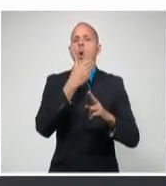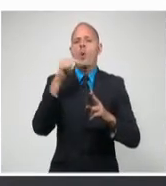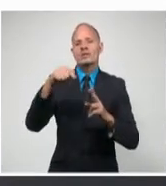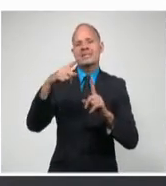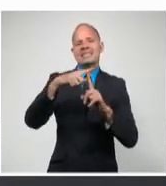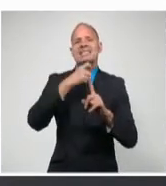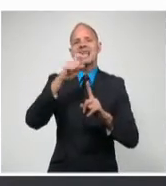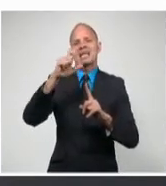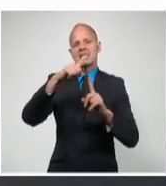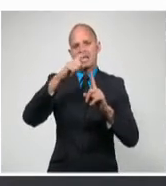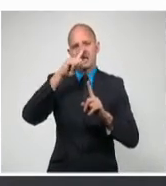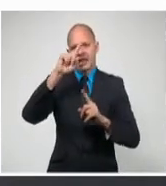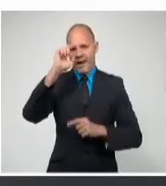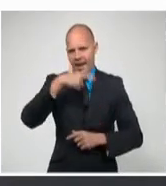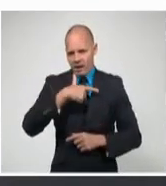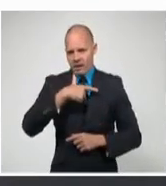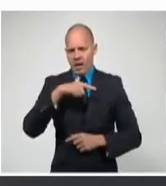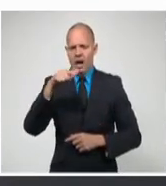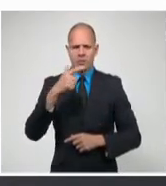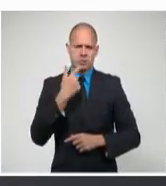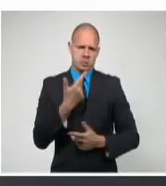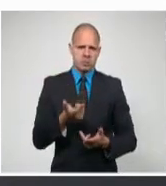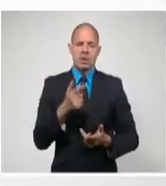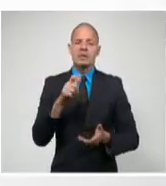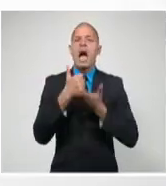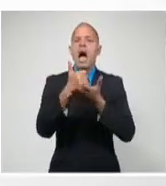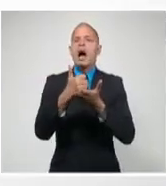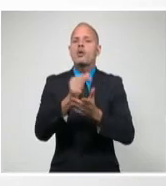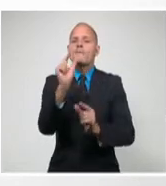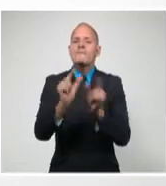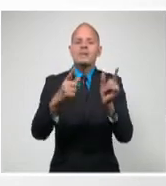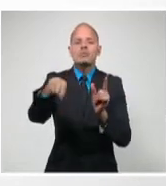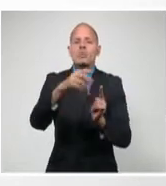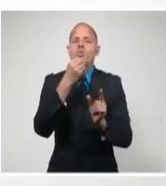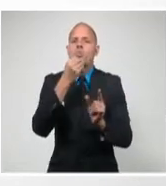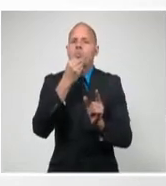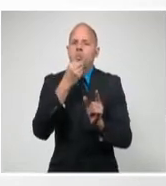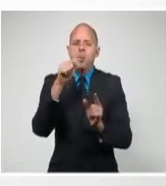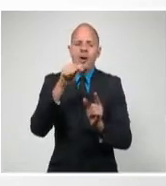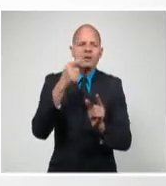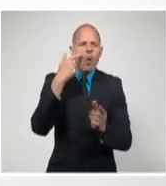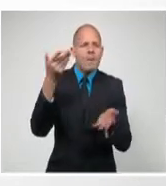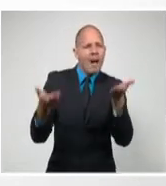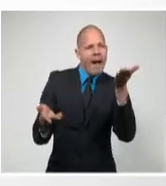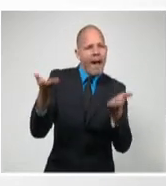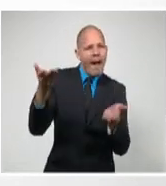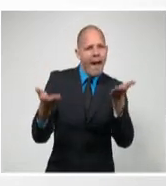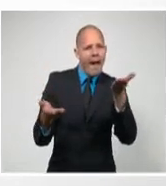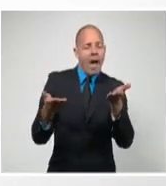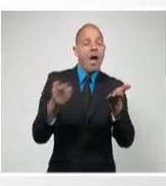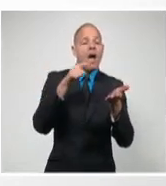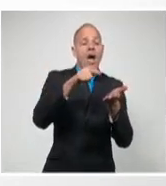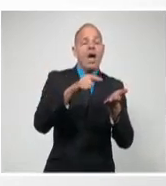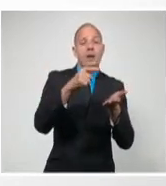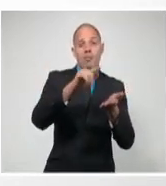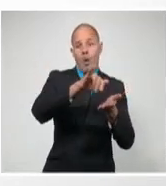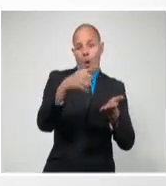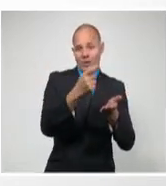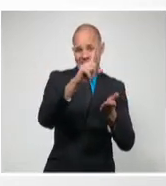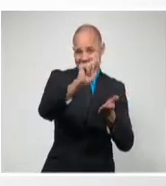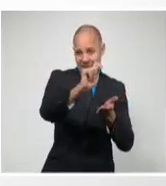para contrastar información dudosa. Además, en alianza con la Facultad de Matemática y Computación de la Universidad de La Habana y el